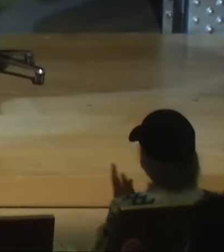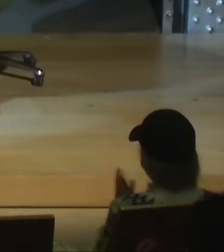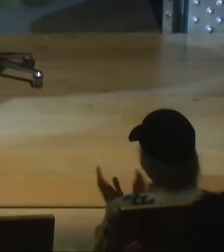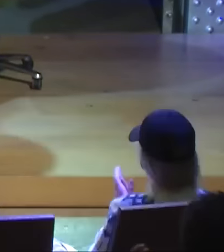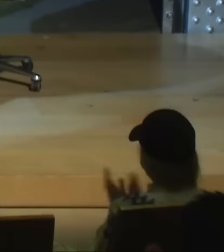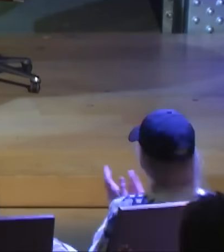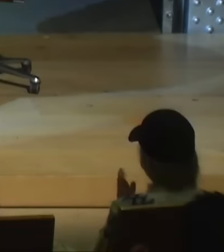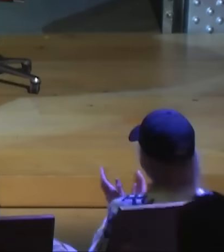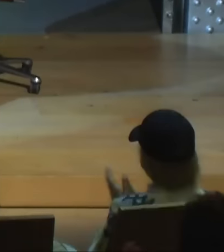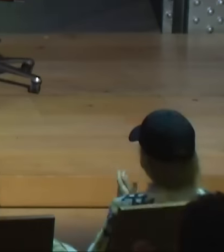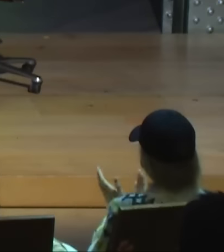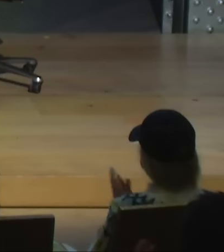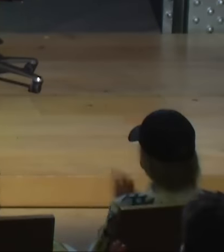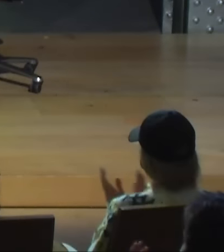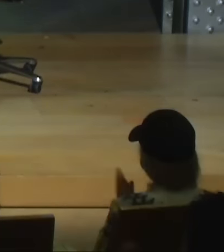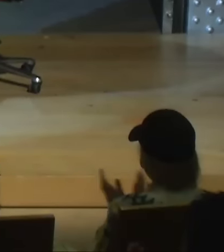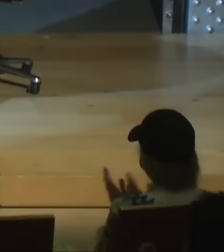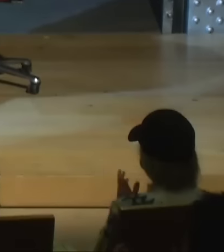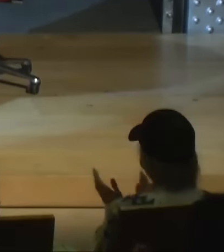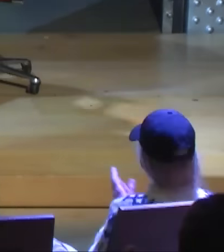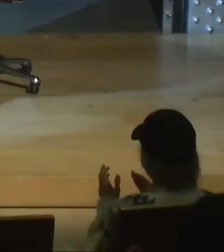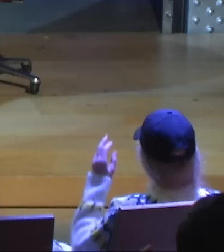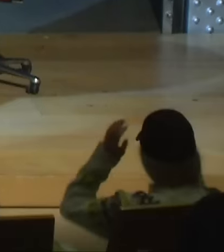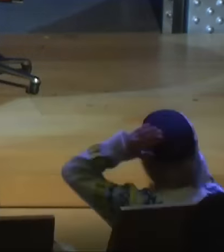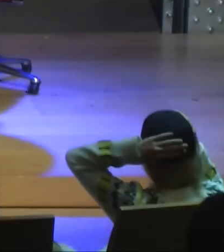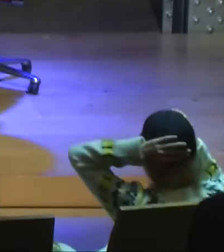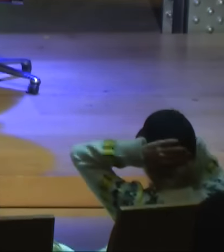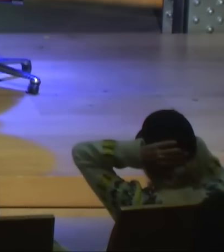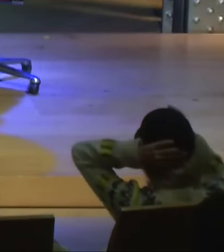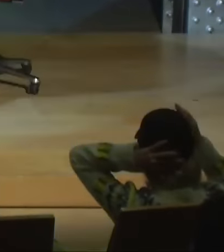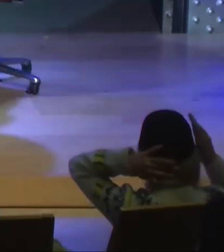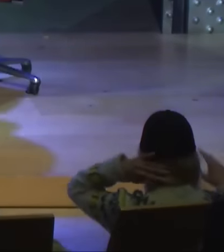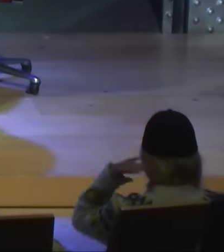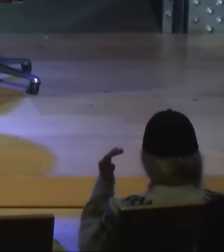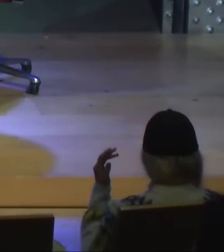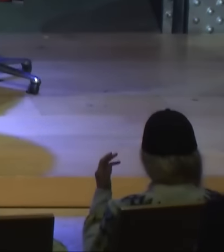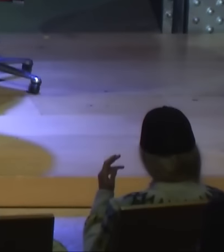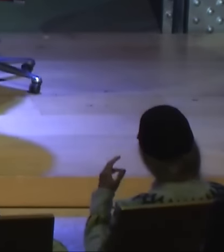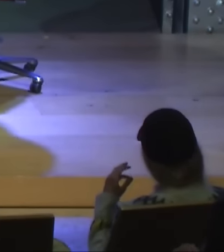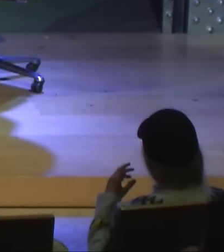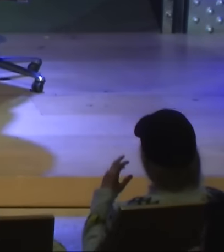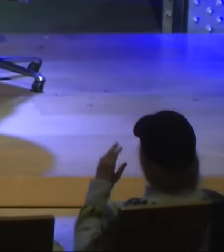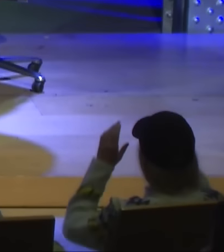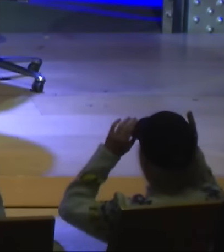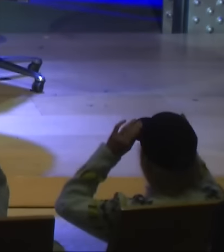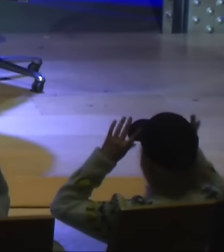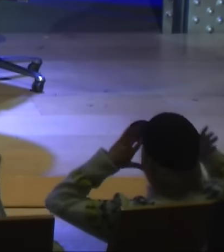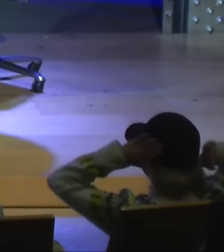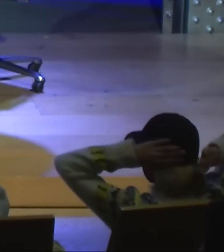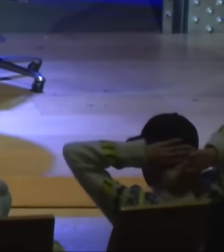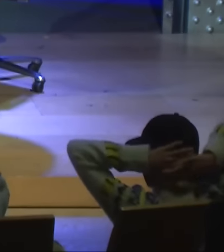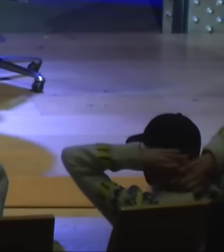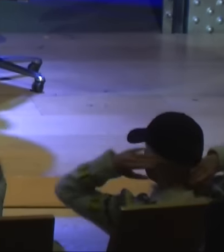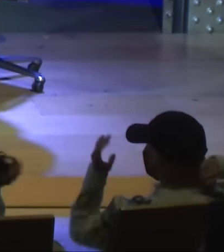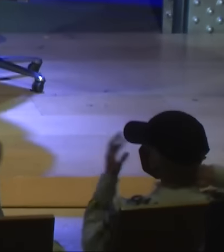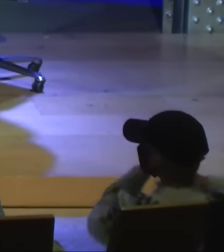González Campos! Porque no podía ser todo perfecto. Bueno, vamos a ver. Yo creo que es demasiado,